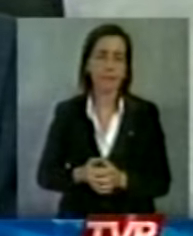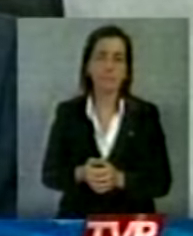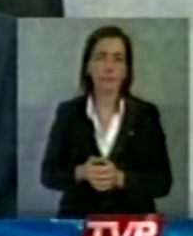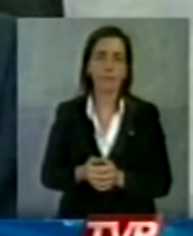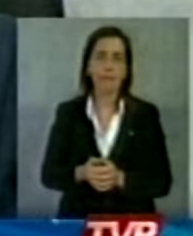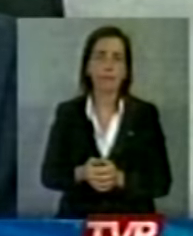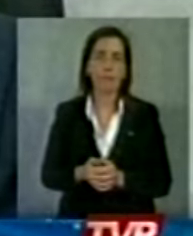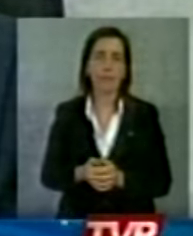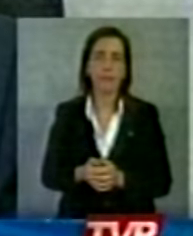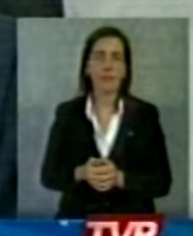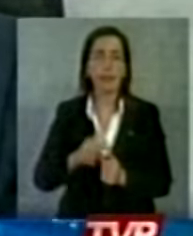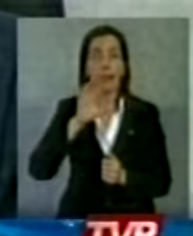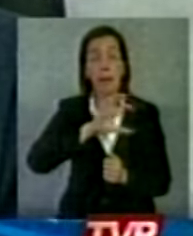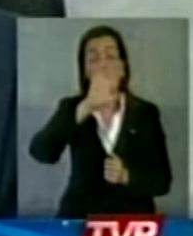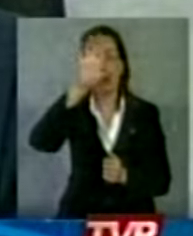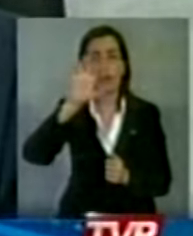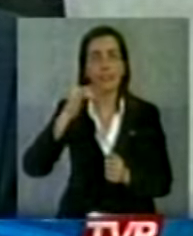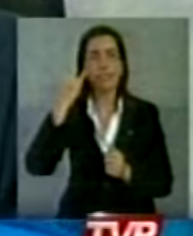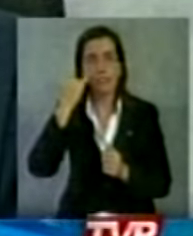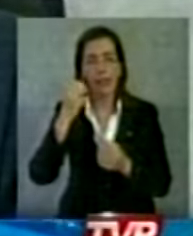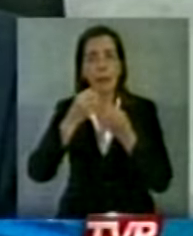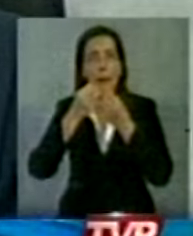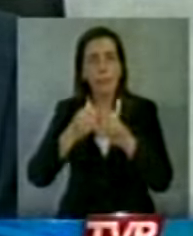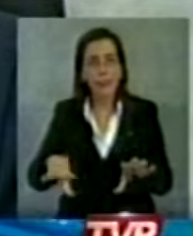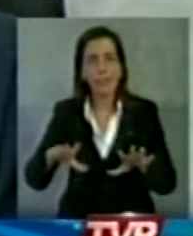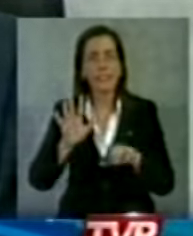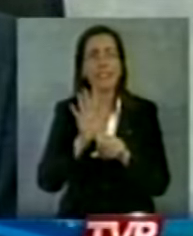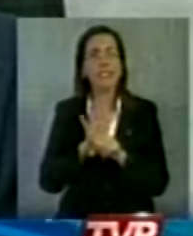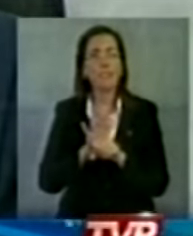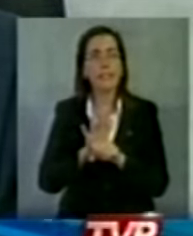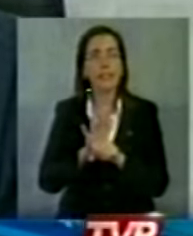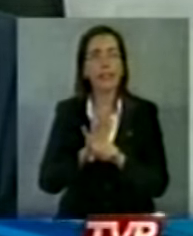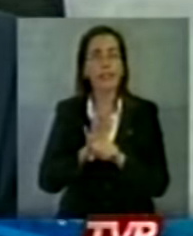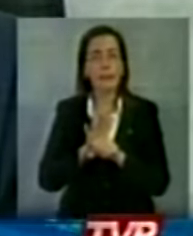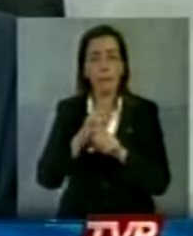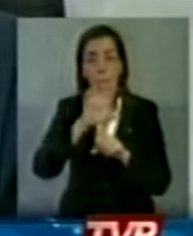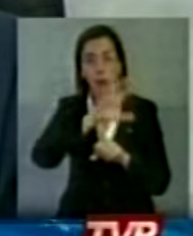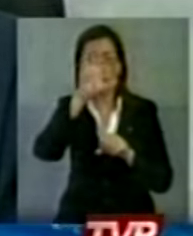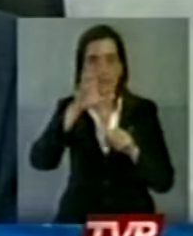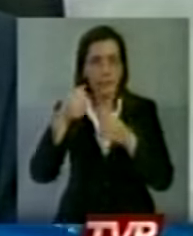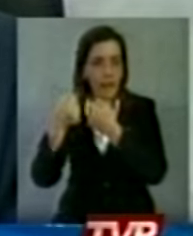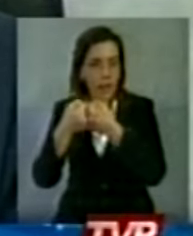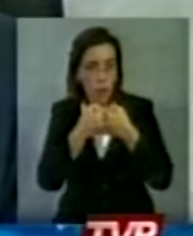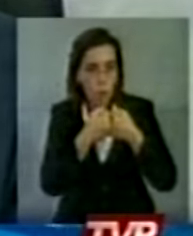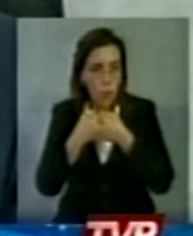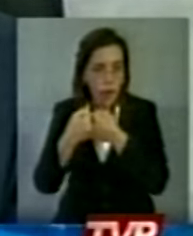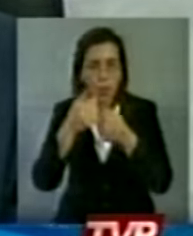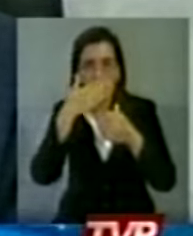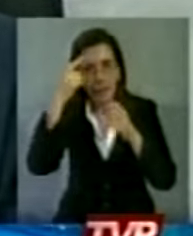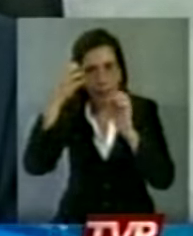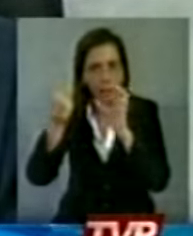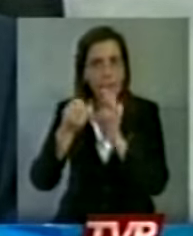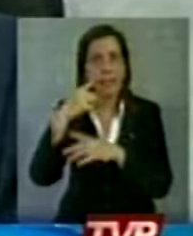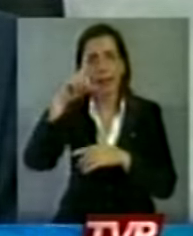Las provincias fuimos el punto de partida de una nacionalidad que, a su